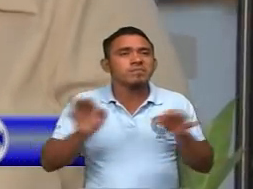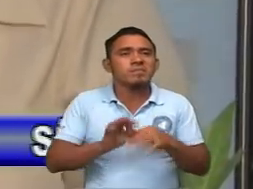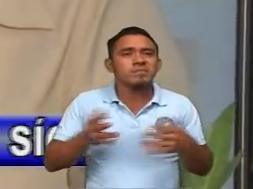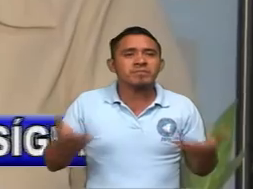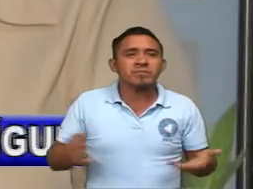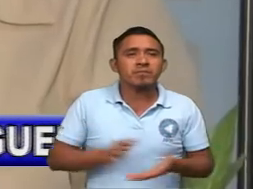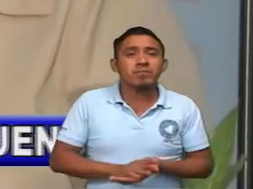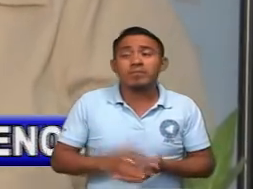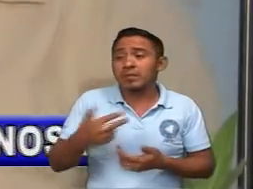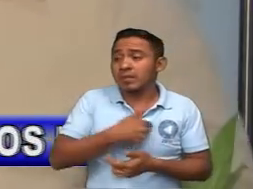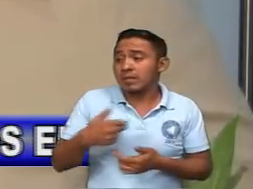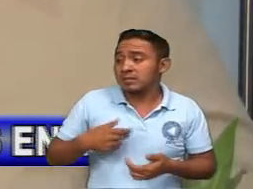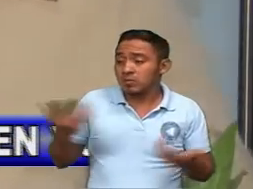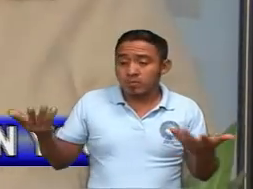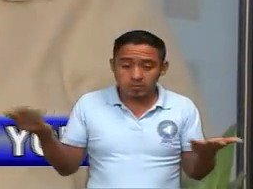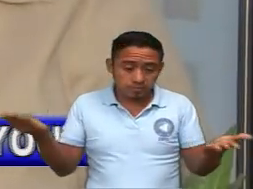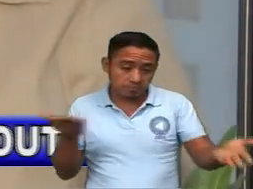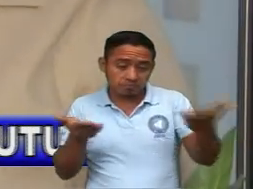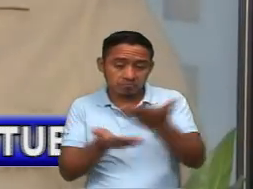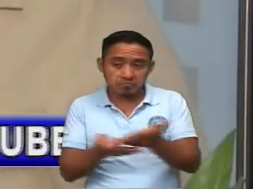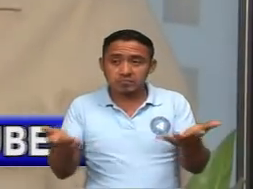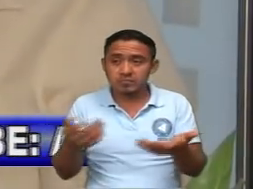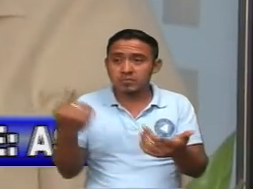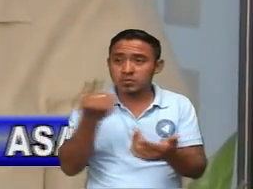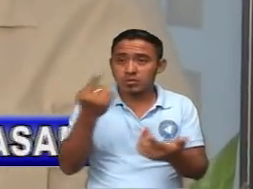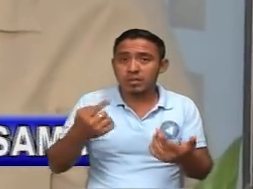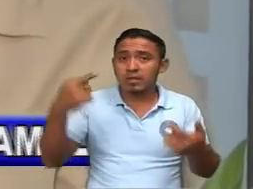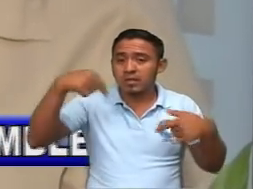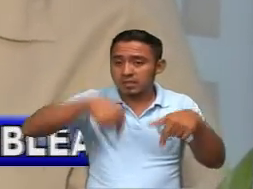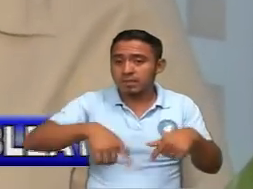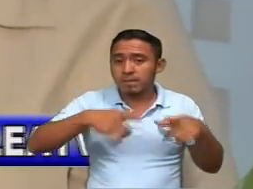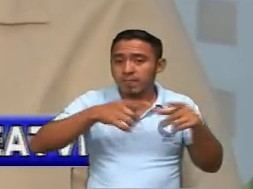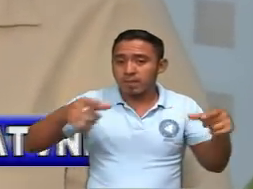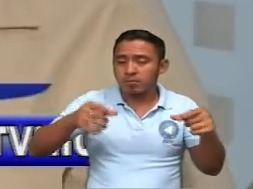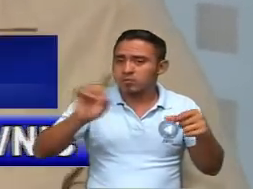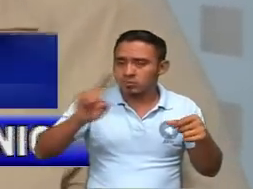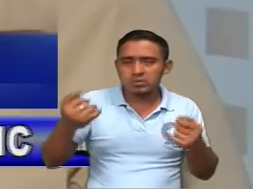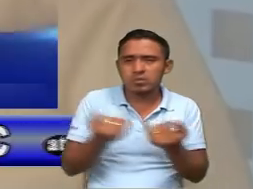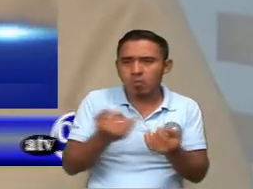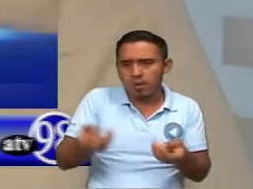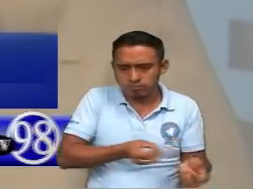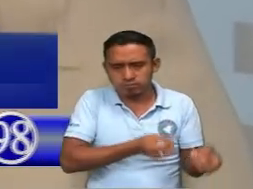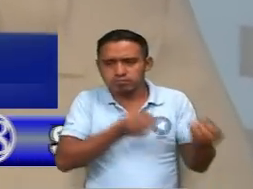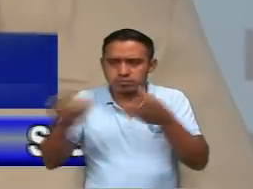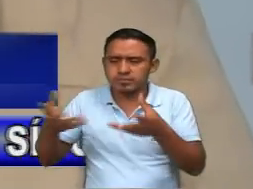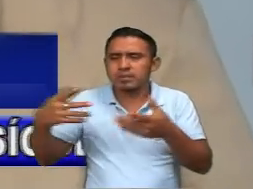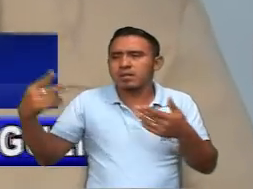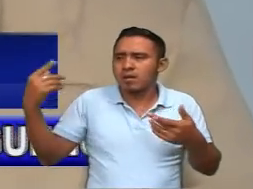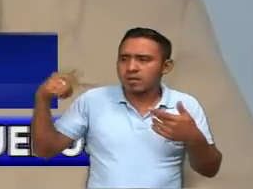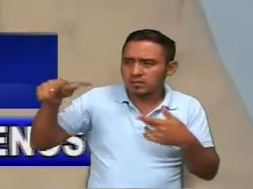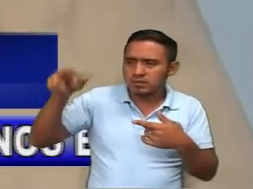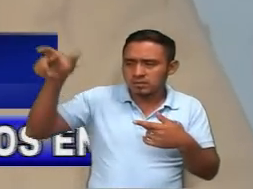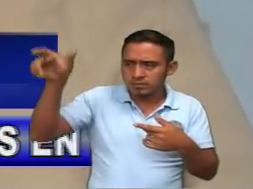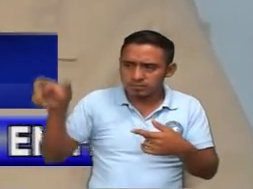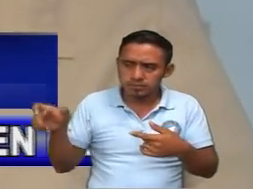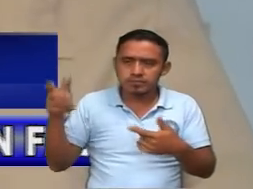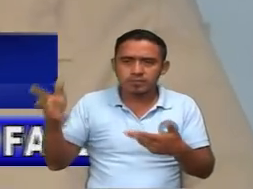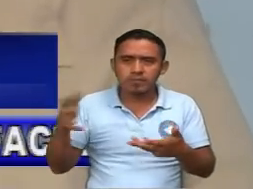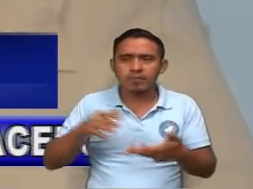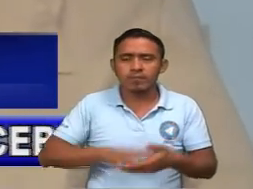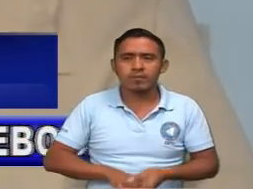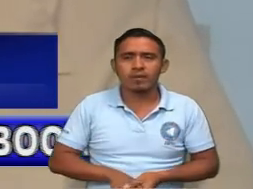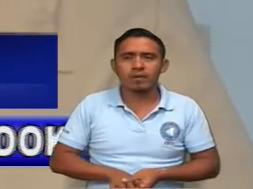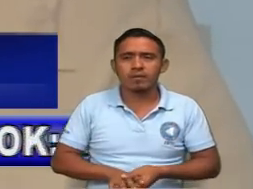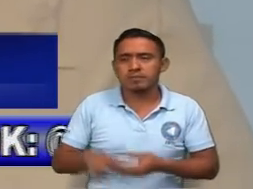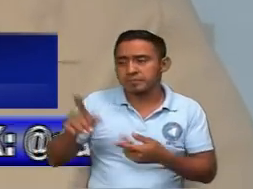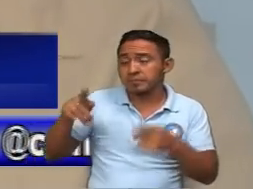el enlace para que nuestros productos no solo se queden en Managua, se vayan también a la costa Caribe, que vinieron